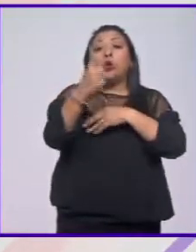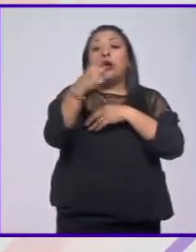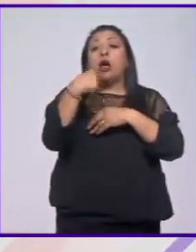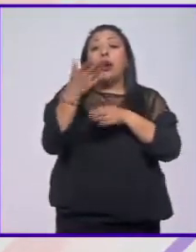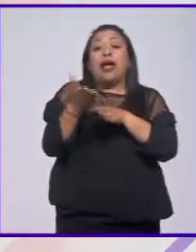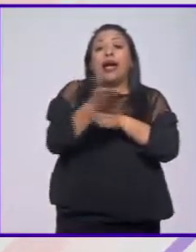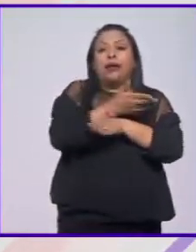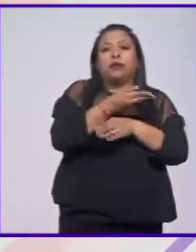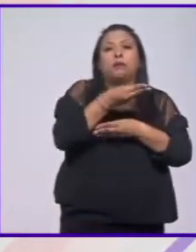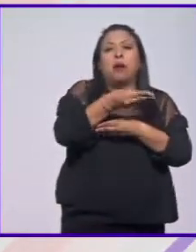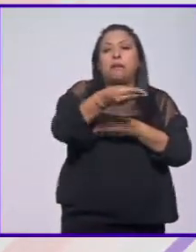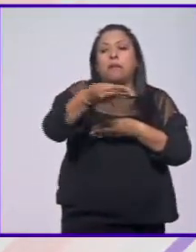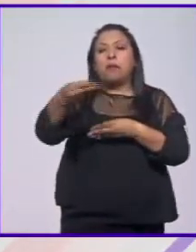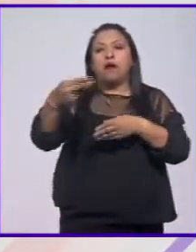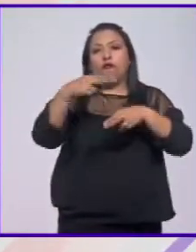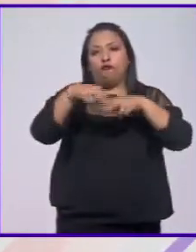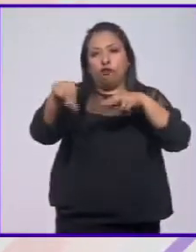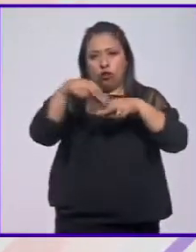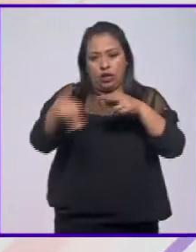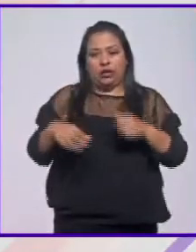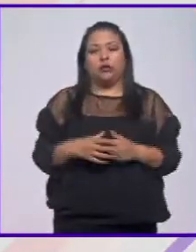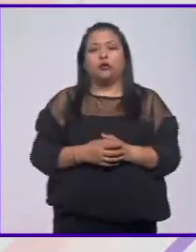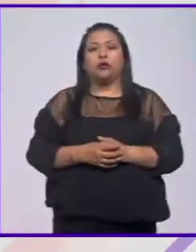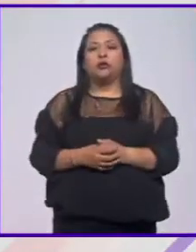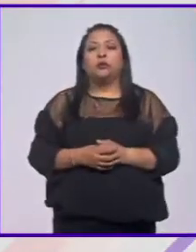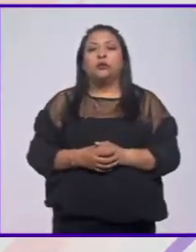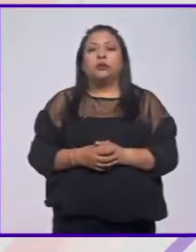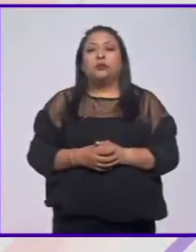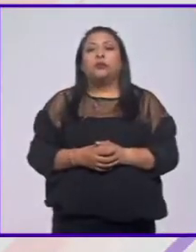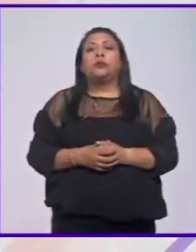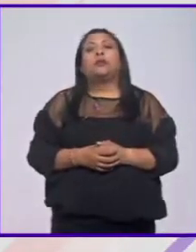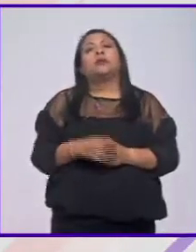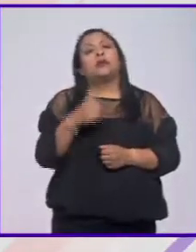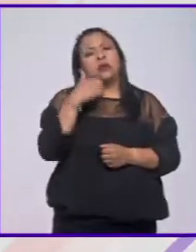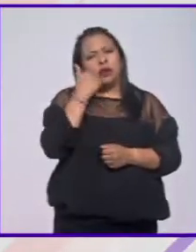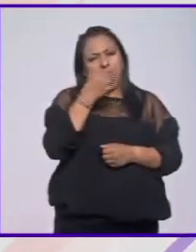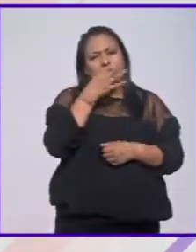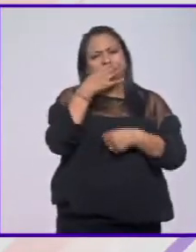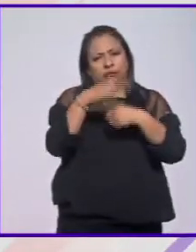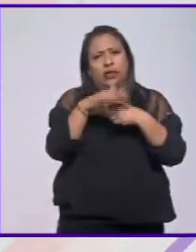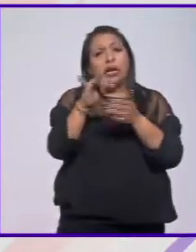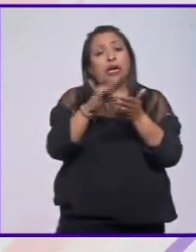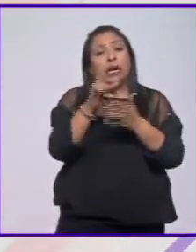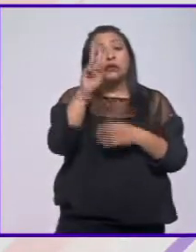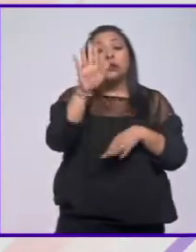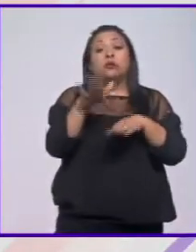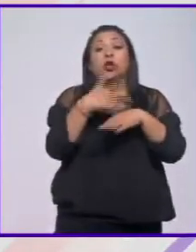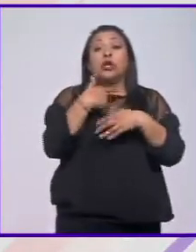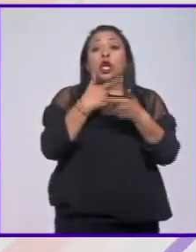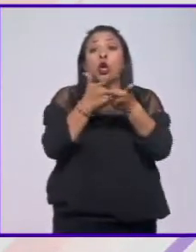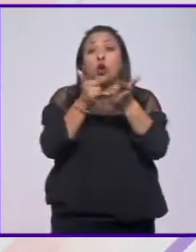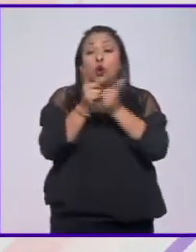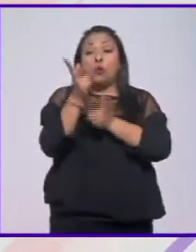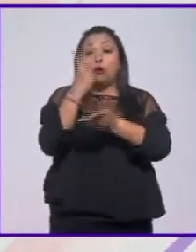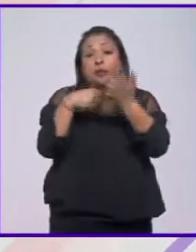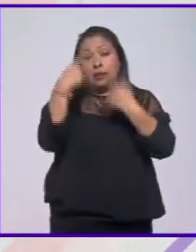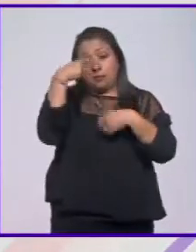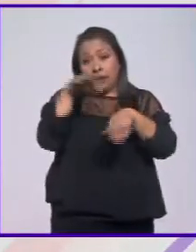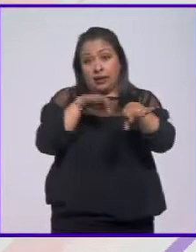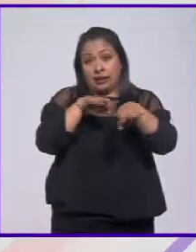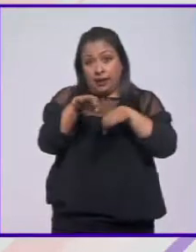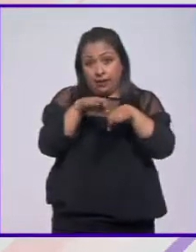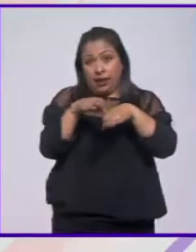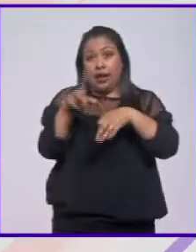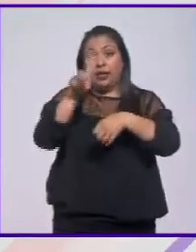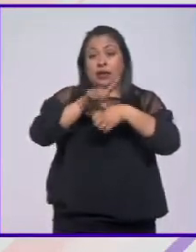hora antes del inicio de la actividad. Quiero decir y agradecer también, porque las compañías que vienen a trabajar